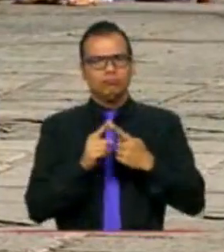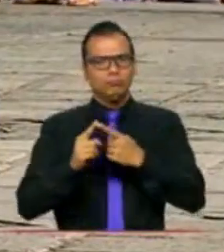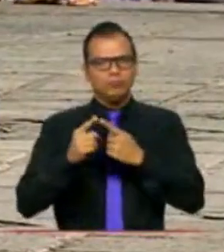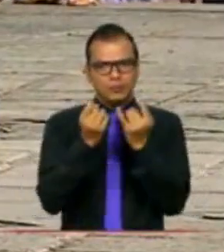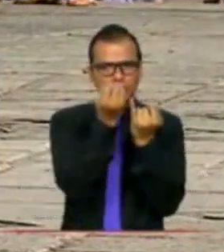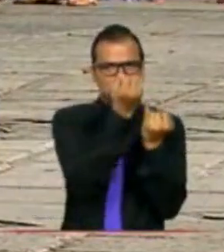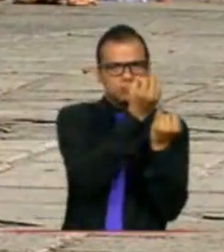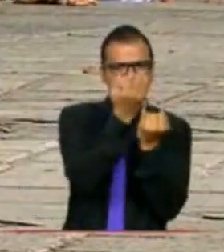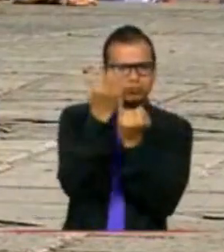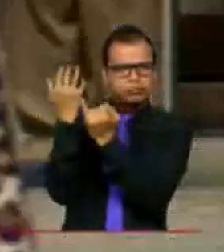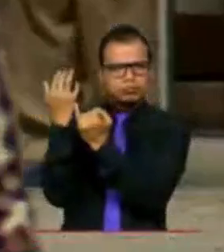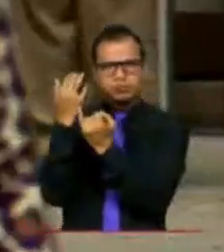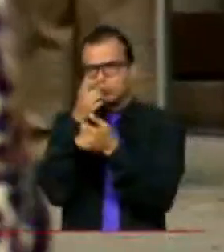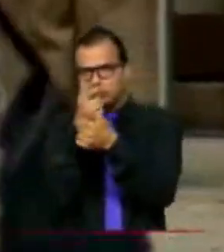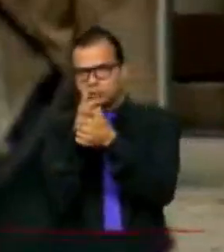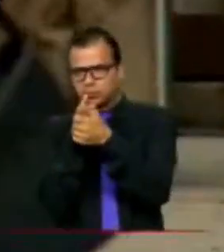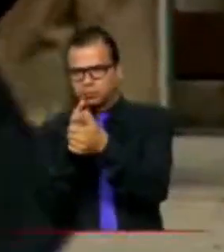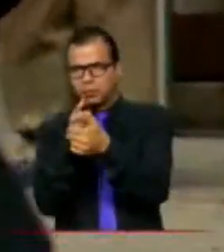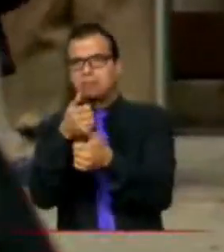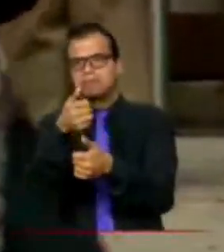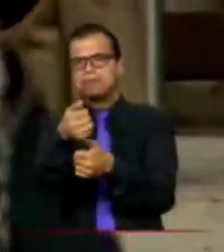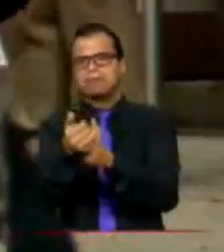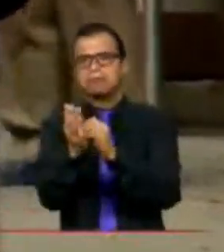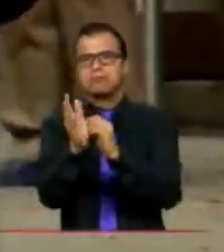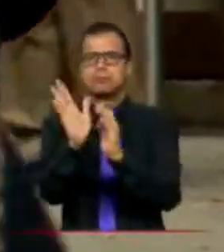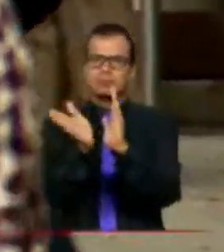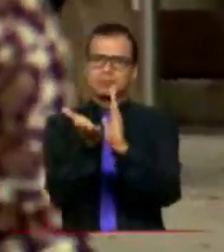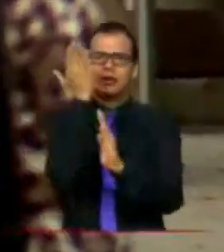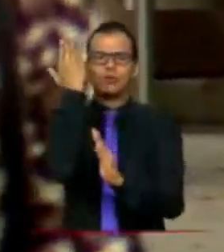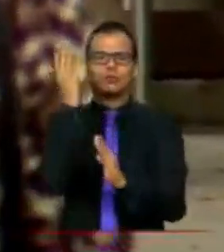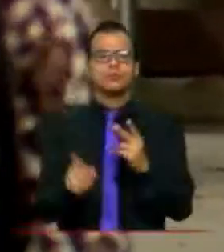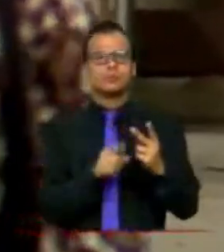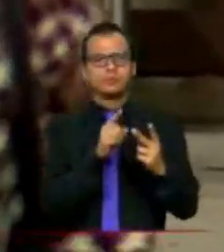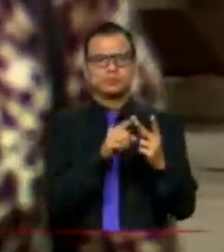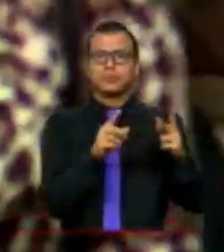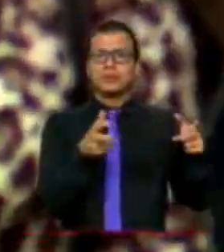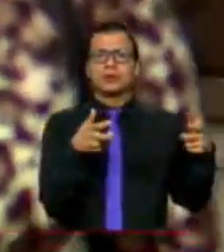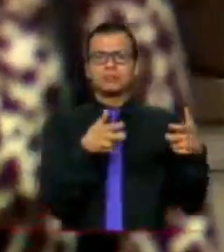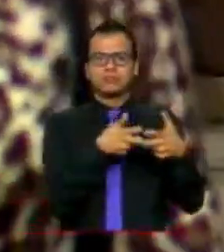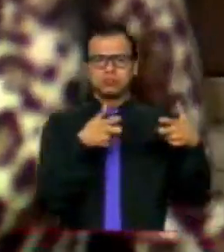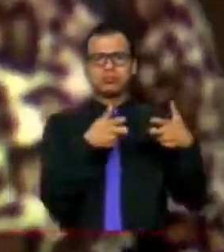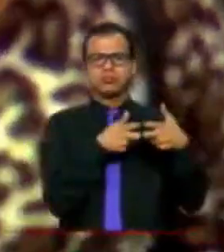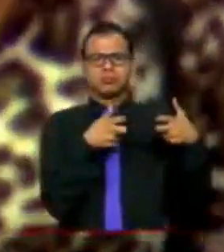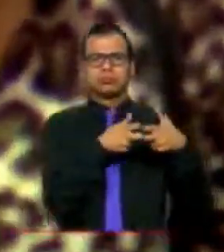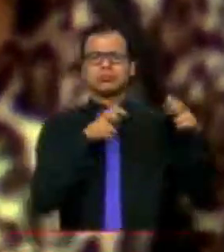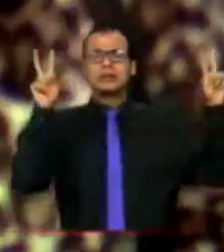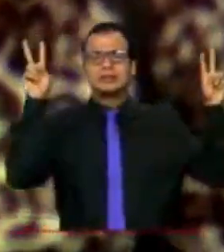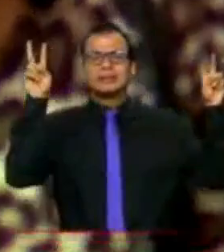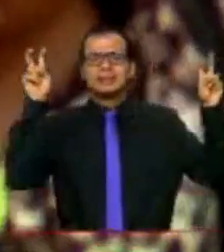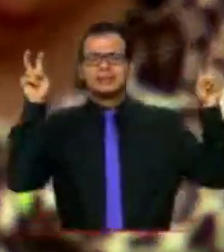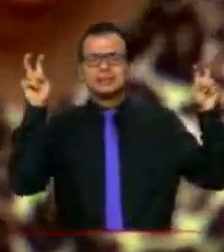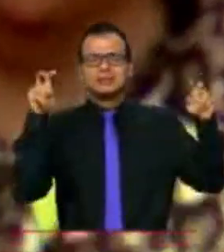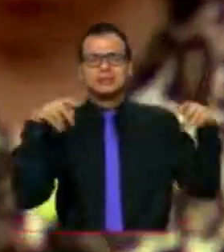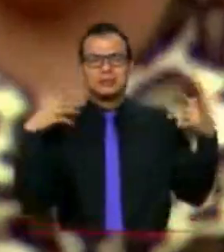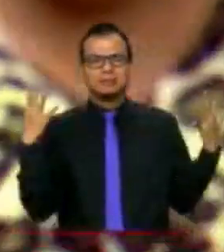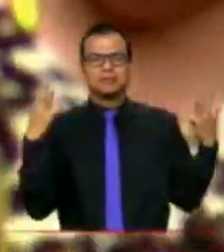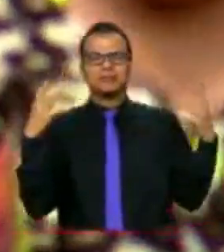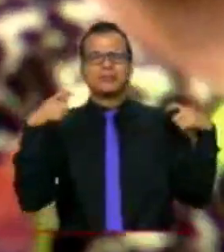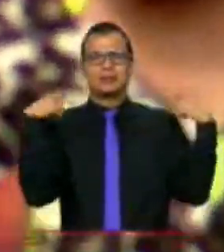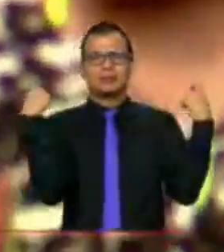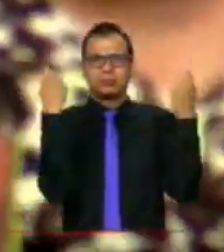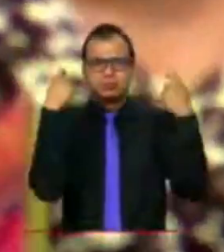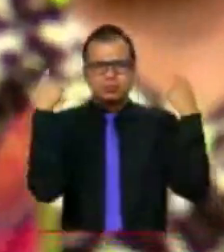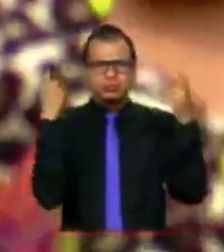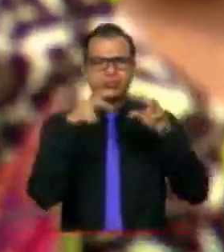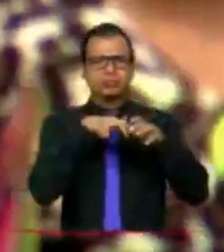la industria. En segundo lugar, también tenemos a la energía, que está relacionada con las actividades comerciales,